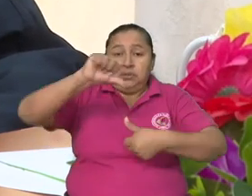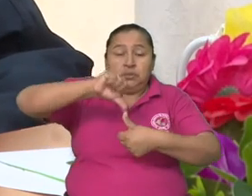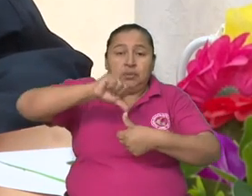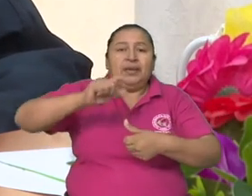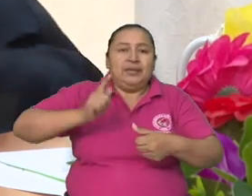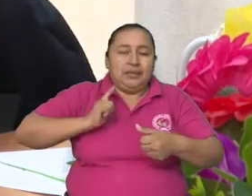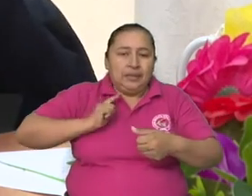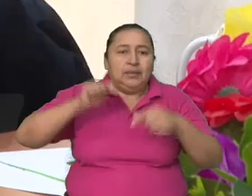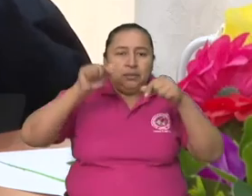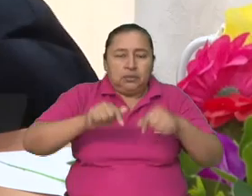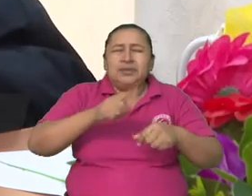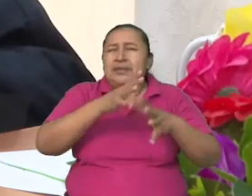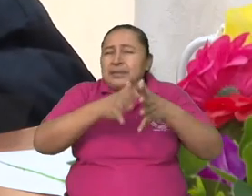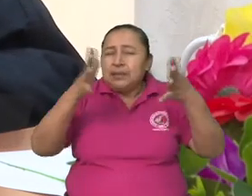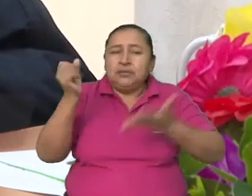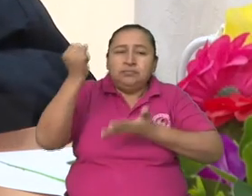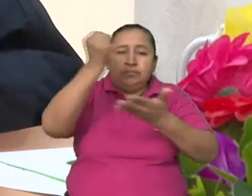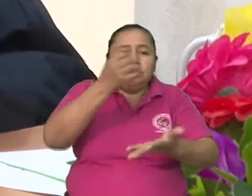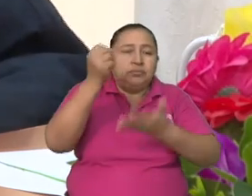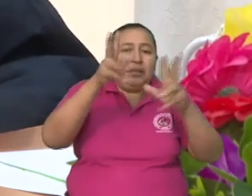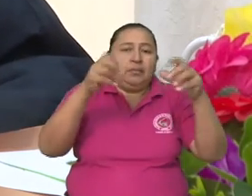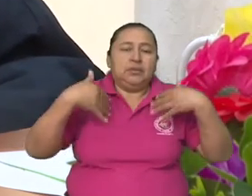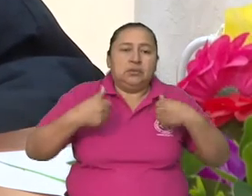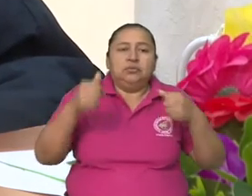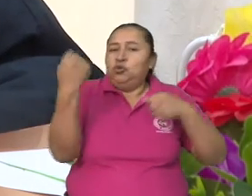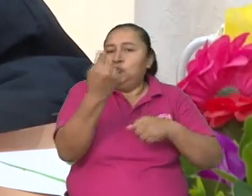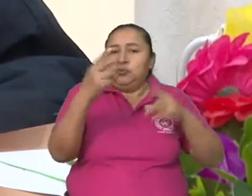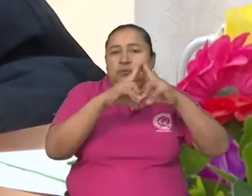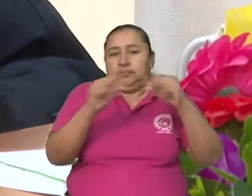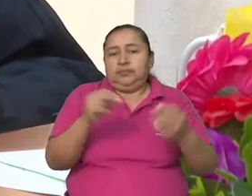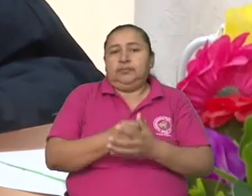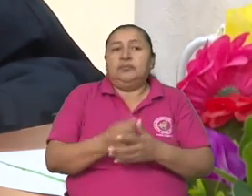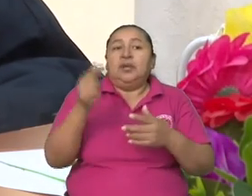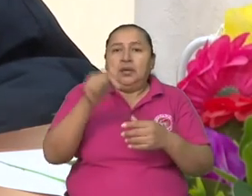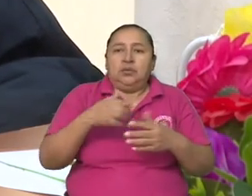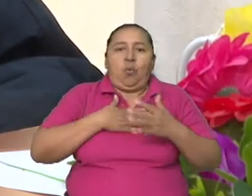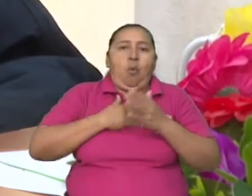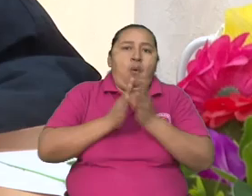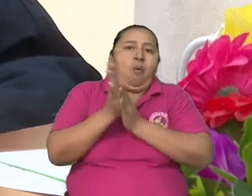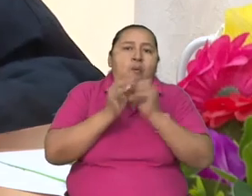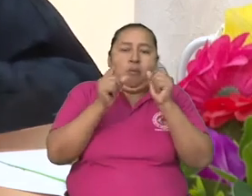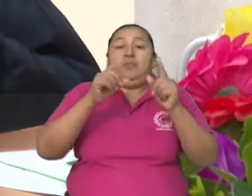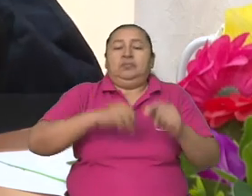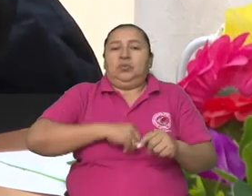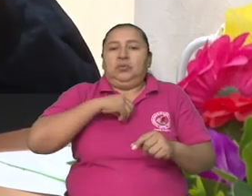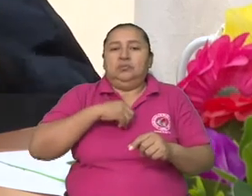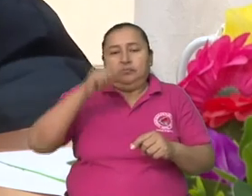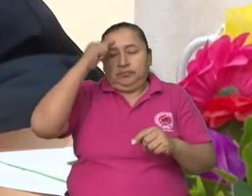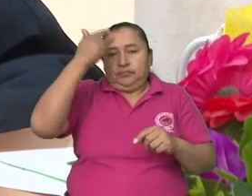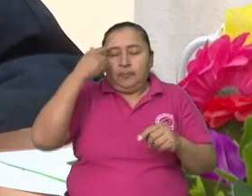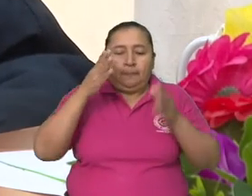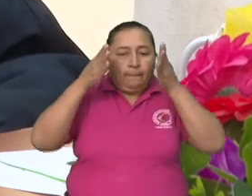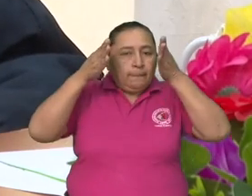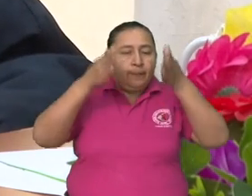que está haciendo grandes inversiones en la salud es Nicaragua. Y eso nos llena de orgullo, que un gobierno que se ha